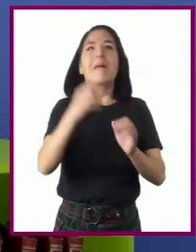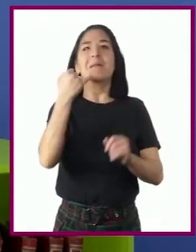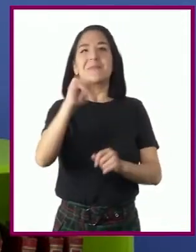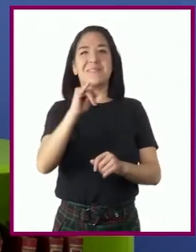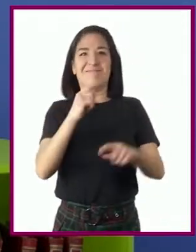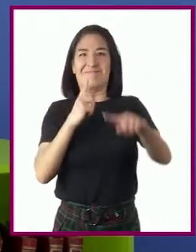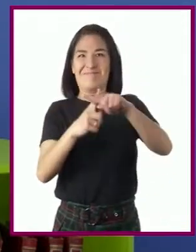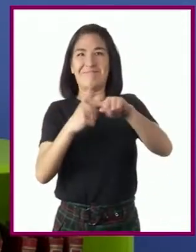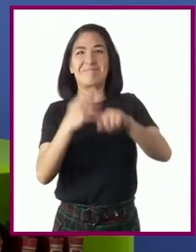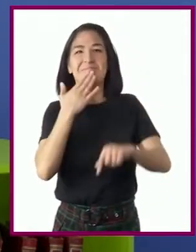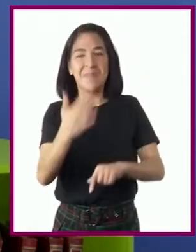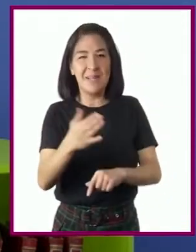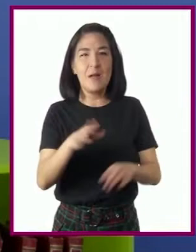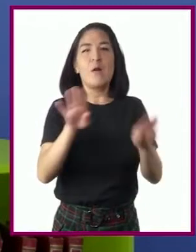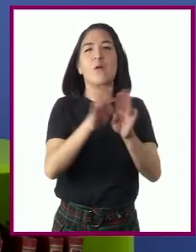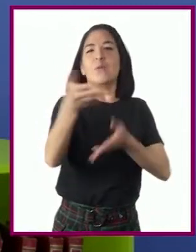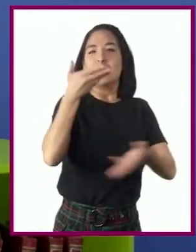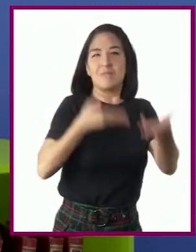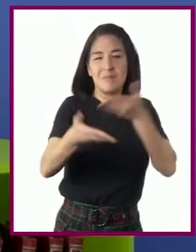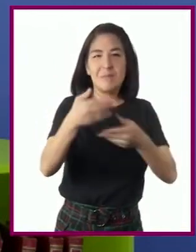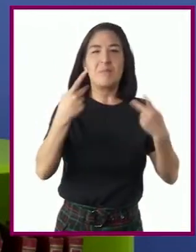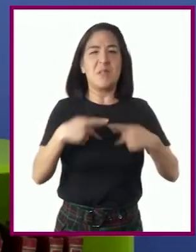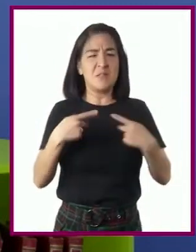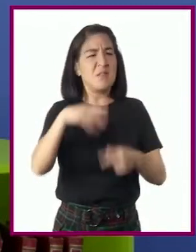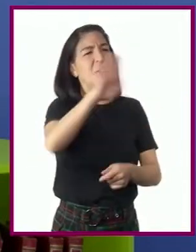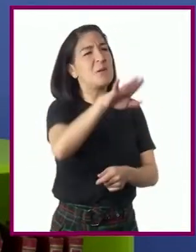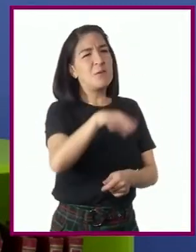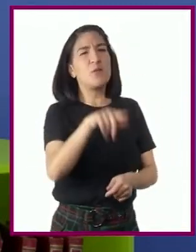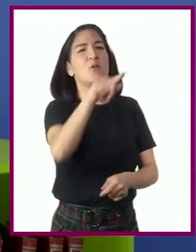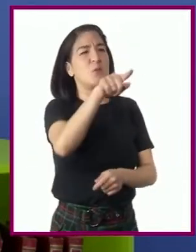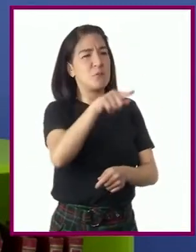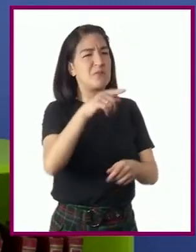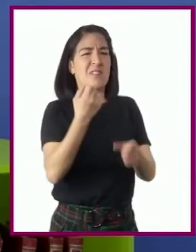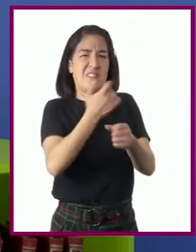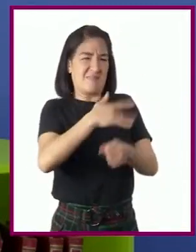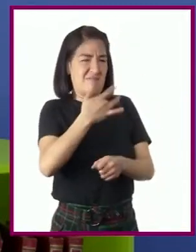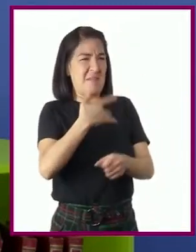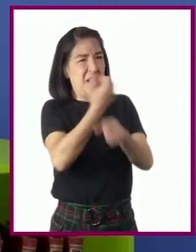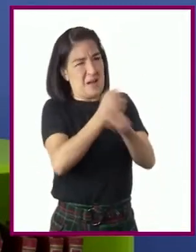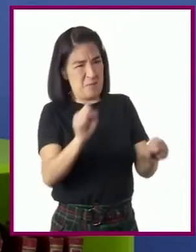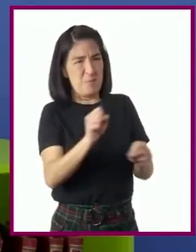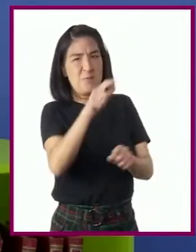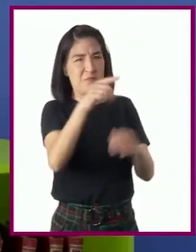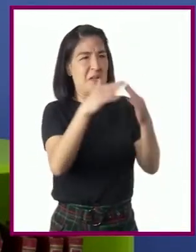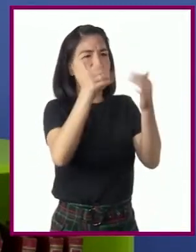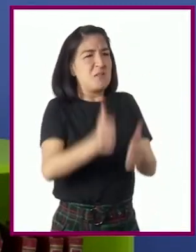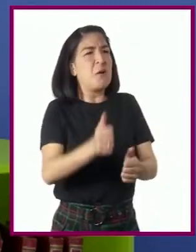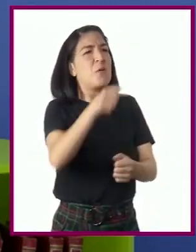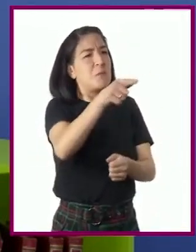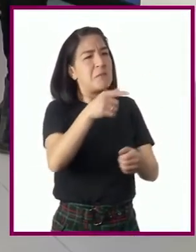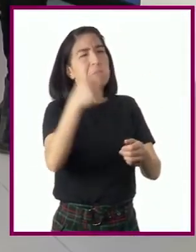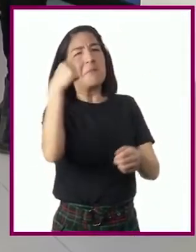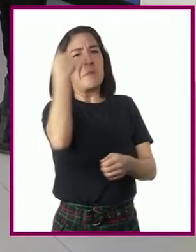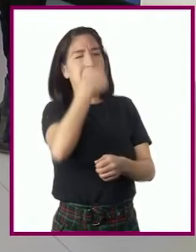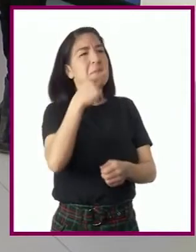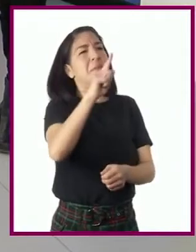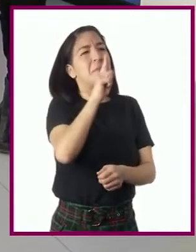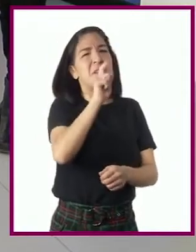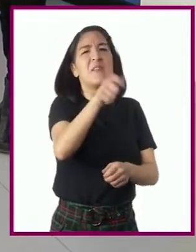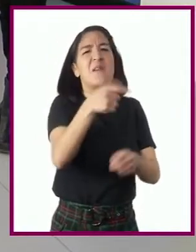personas cómo nos sentimos y preguntarles cómo le hacen ellos para sentirse mejor puede ser de gran ayuda.